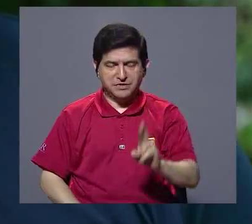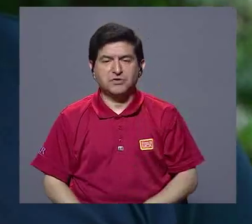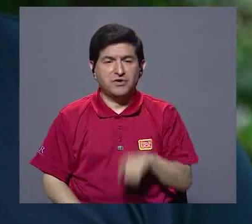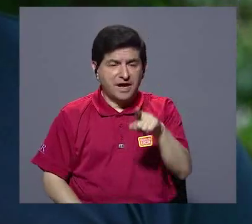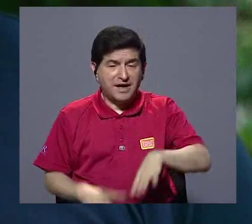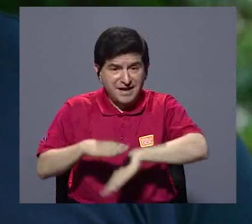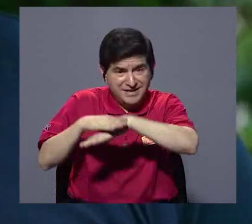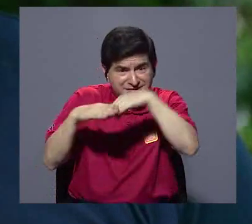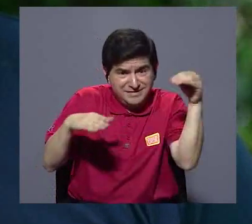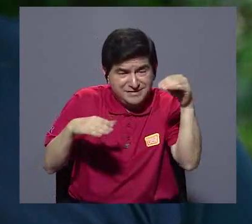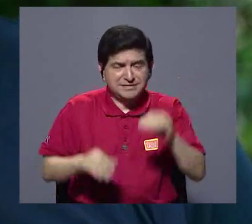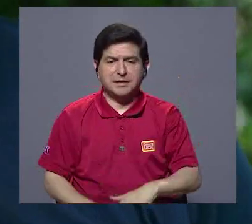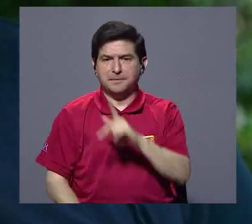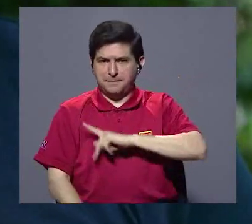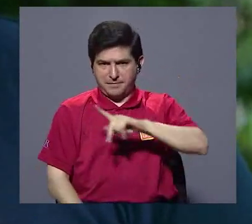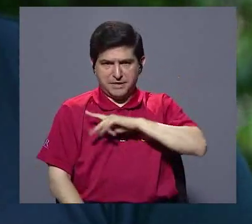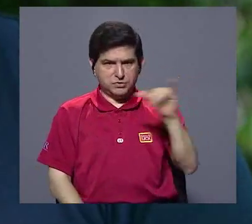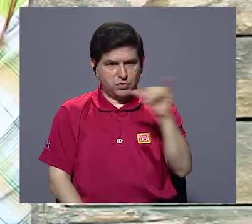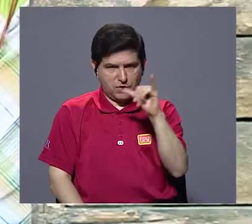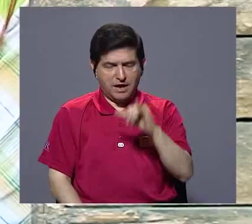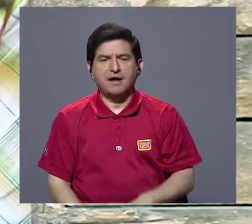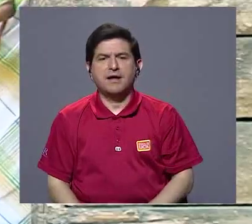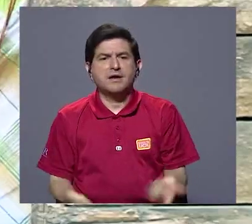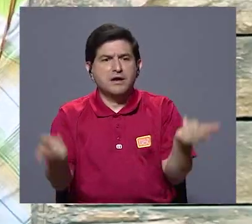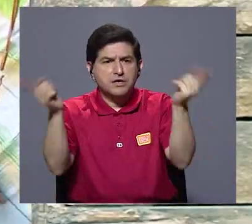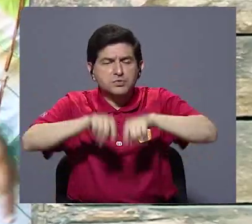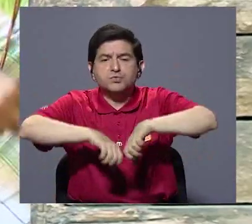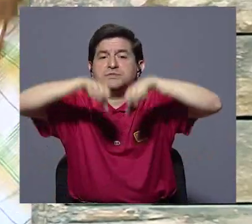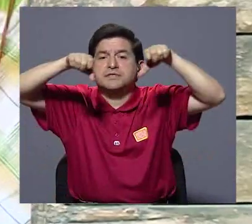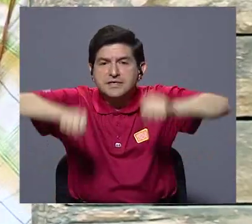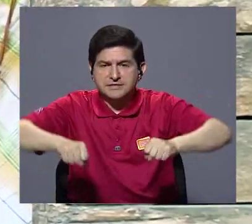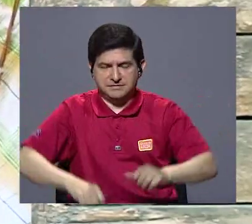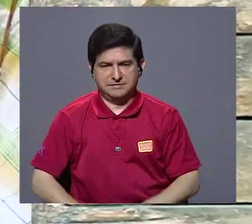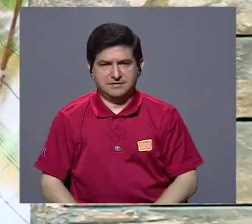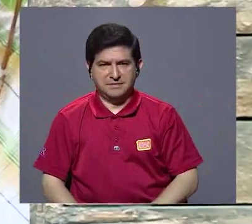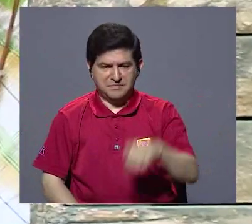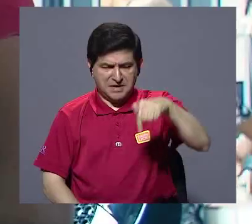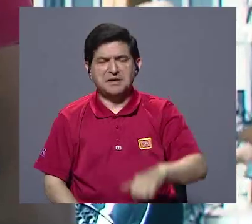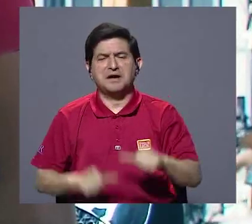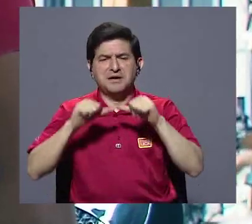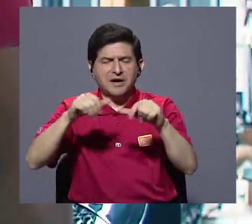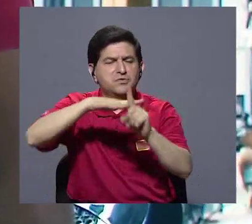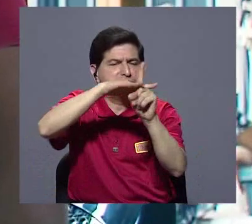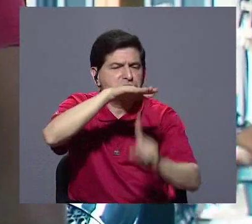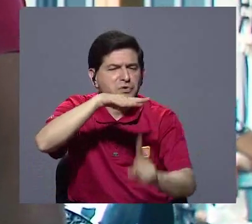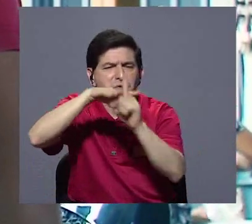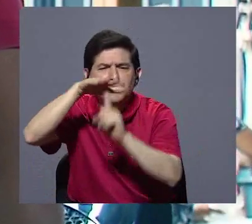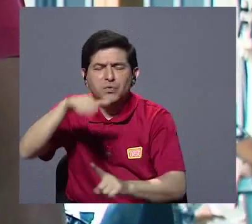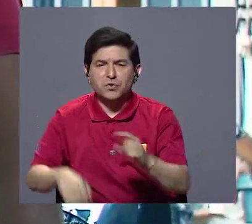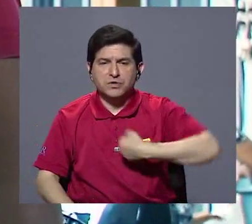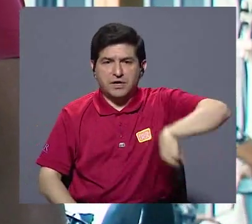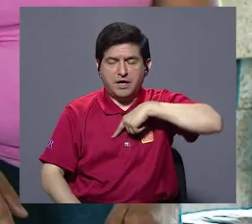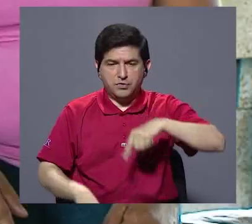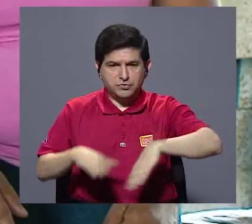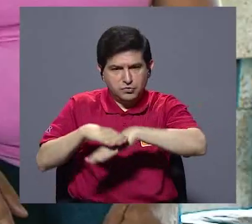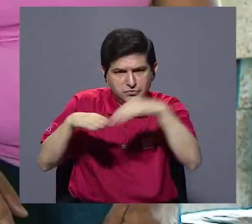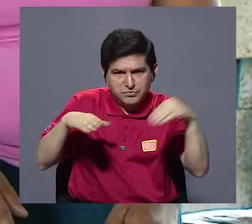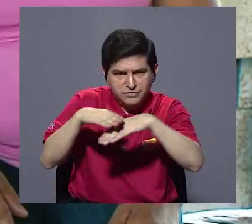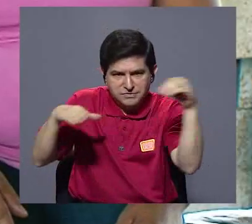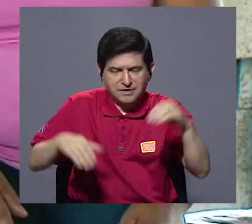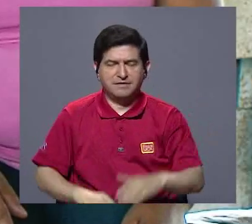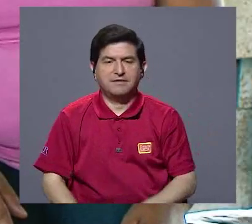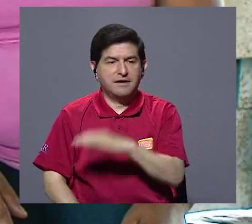exclusión no se da solamente a nivel personal, sino también se da a nivel de un sistema que aún nos continúa invisibilizando, nos continúa excluyendo